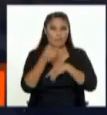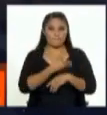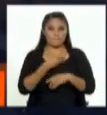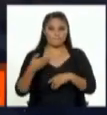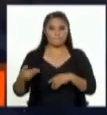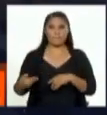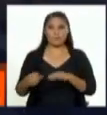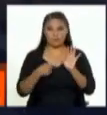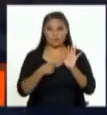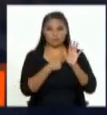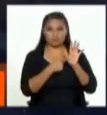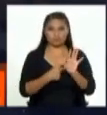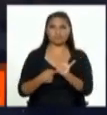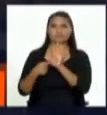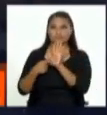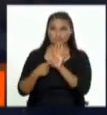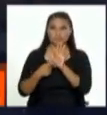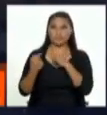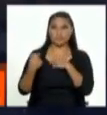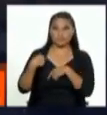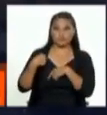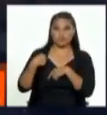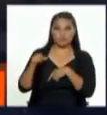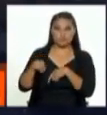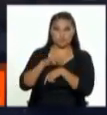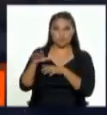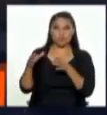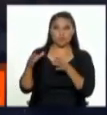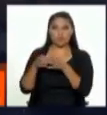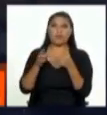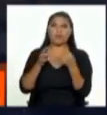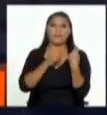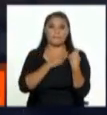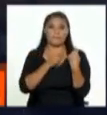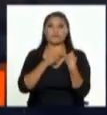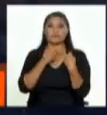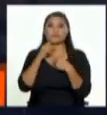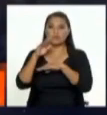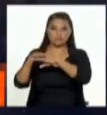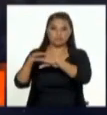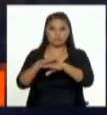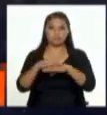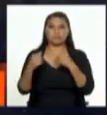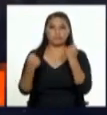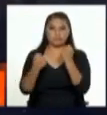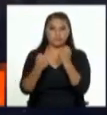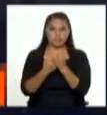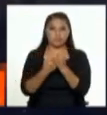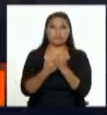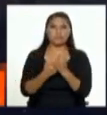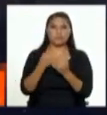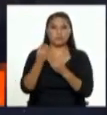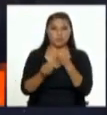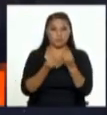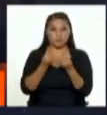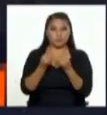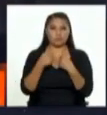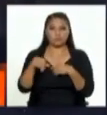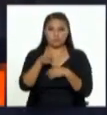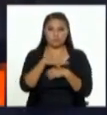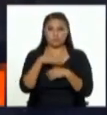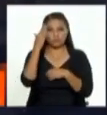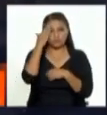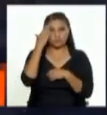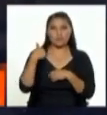como nutricionista es donde nuestro colegio debe de pronunciarse para poder apoyar, ¿no? ¿Apoyar para qué? Para que todos